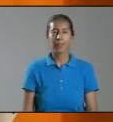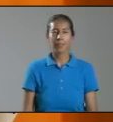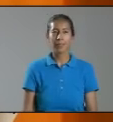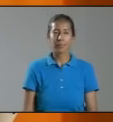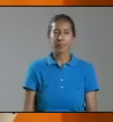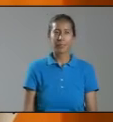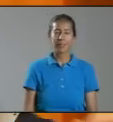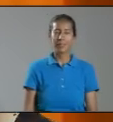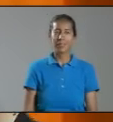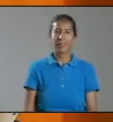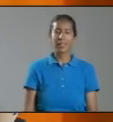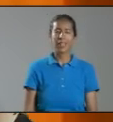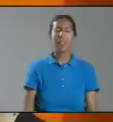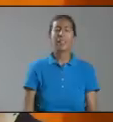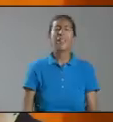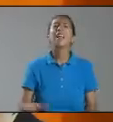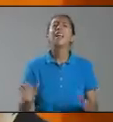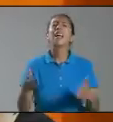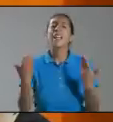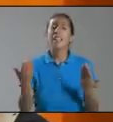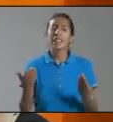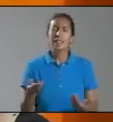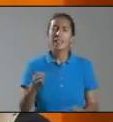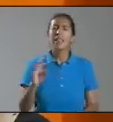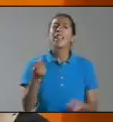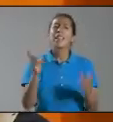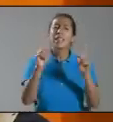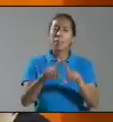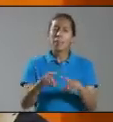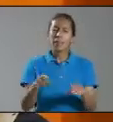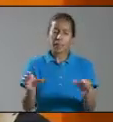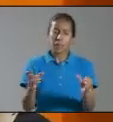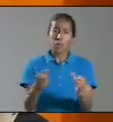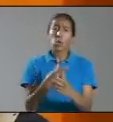Pero ¿qué pasa con nosotros muchas veces, hermano? Que creemos que lo sabemos todo.